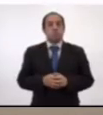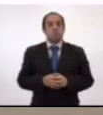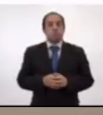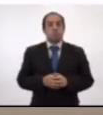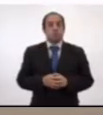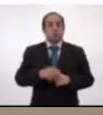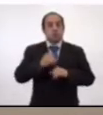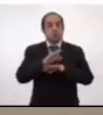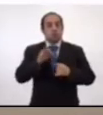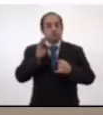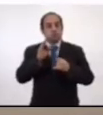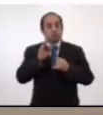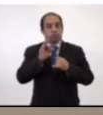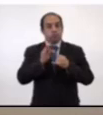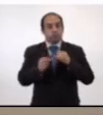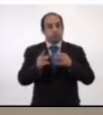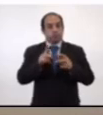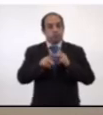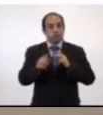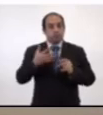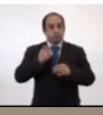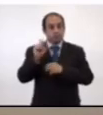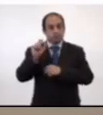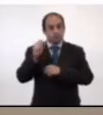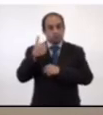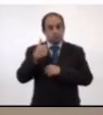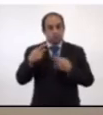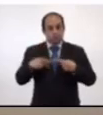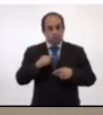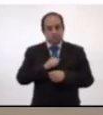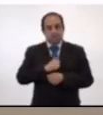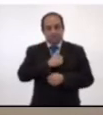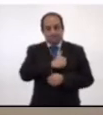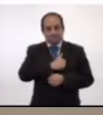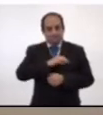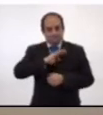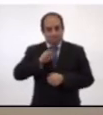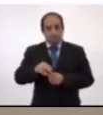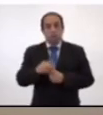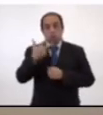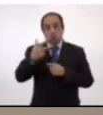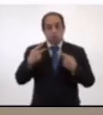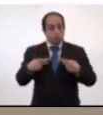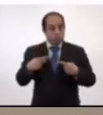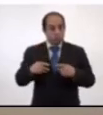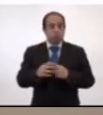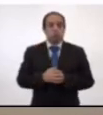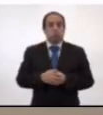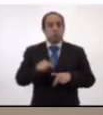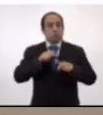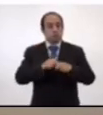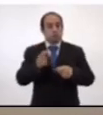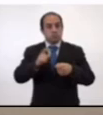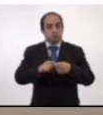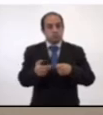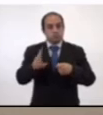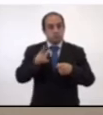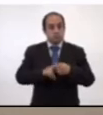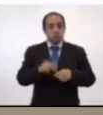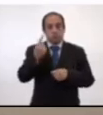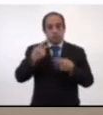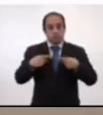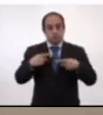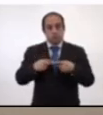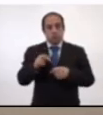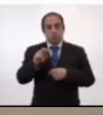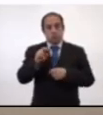al último corte tenemos 26 personas sensiblemente fallecidas, 8 personas aún hospitalizadas, 1